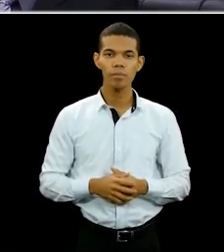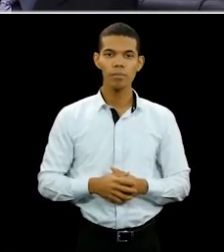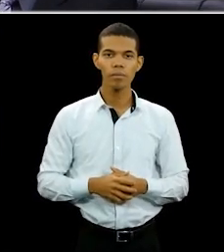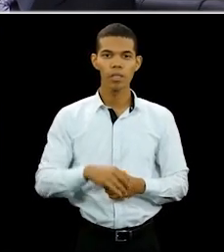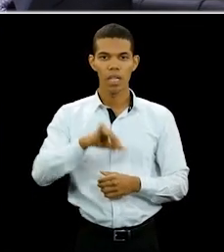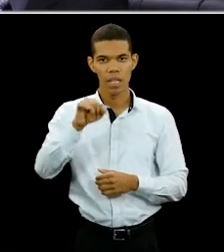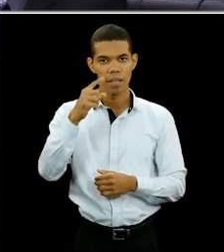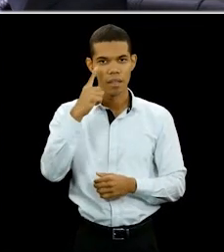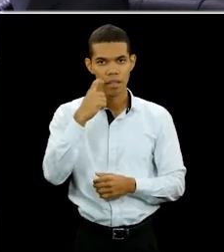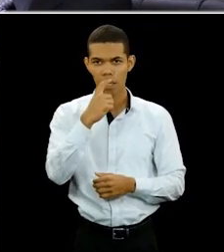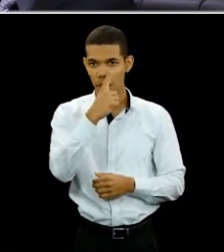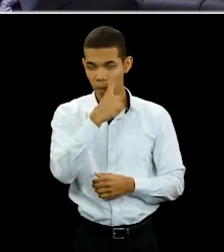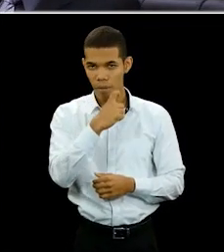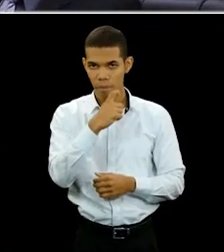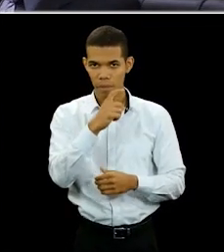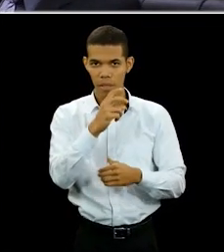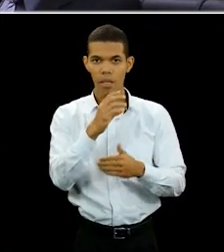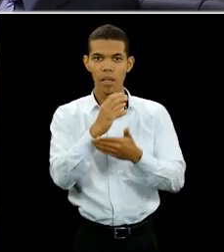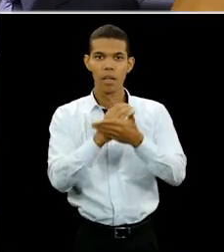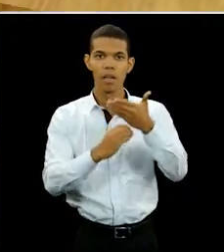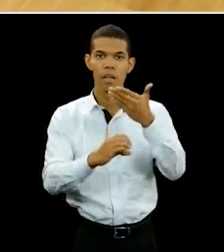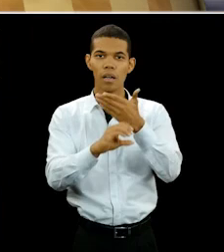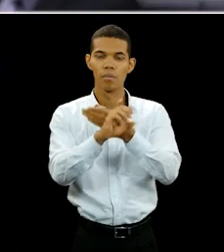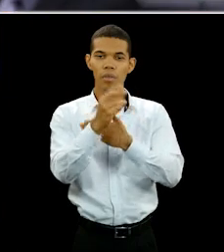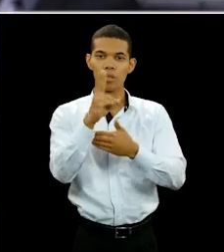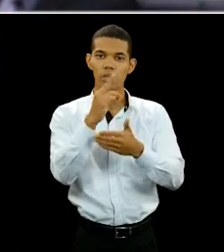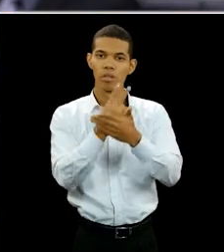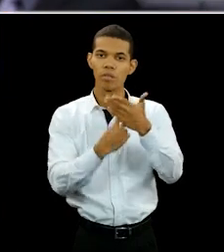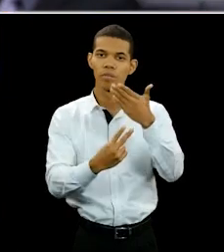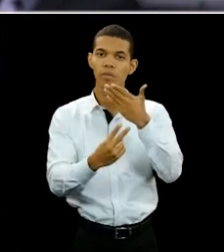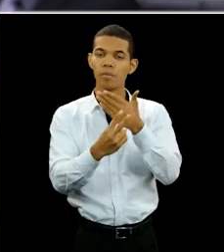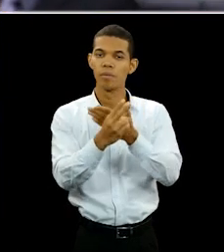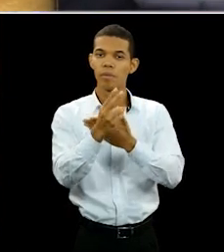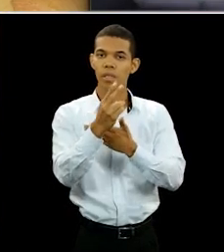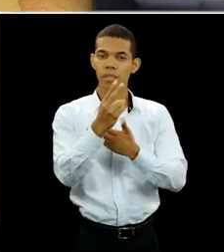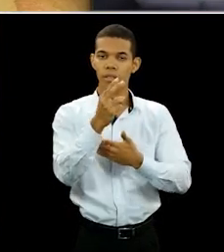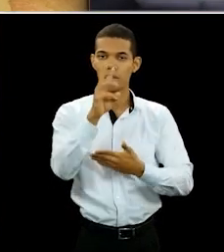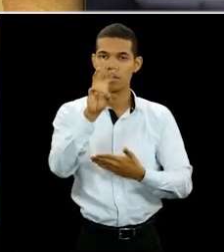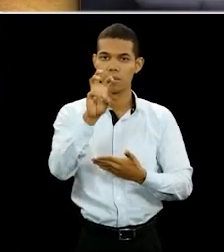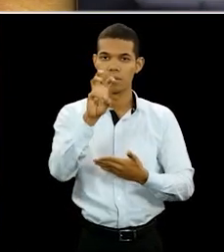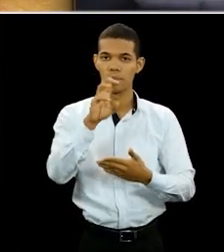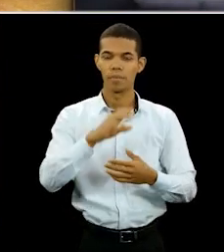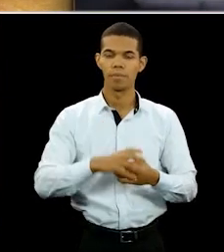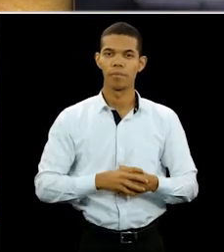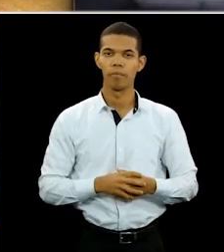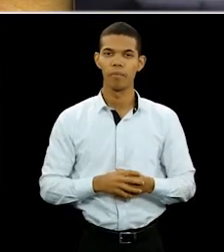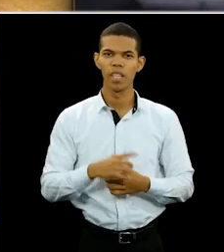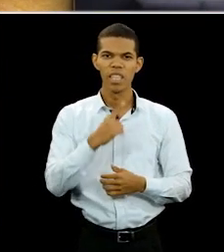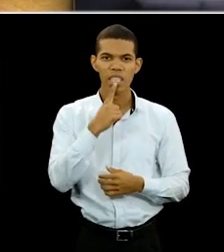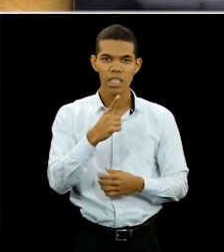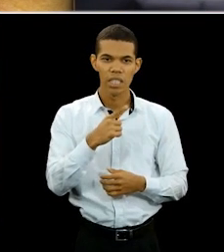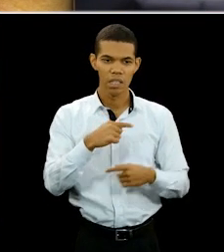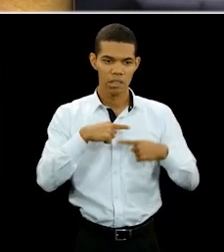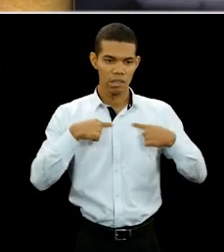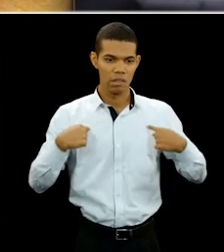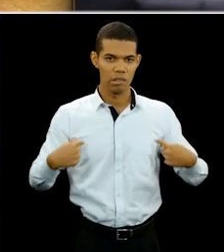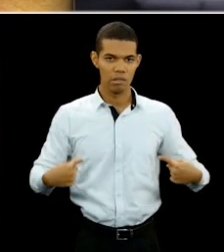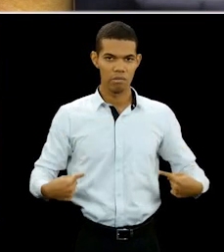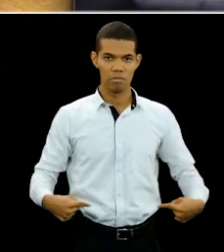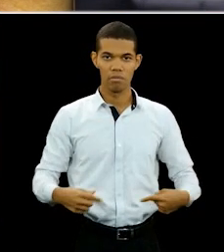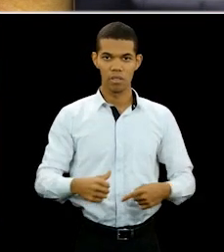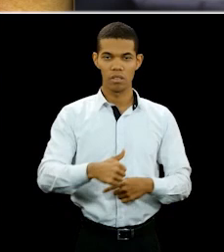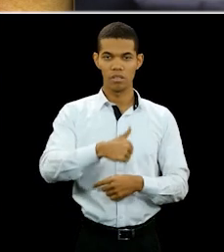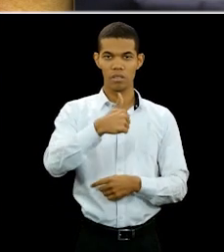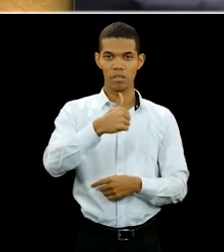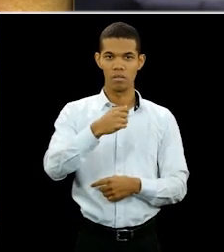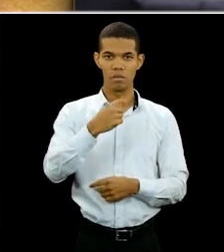leerlo con gusto doctor capítulo 2 el verso 8 dos los sacerdotes No dijeron Dónde